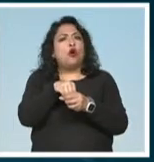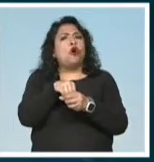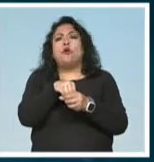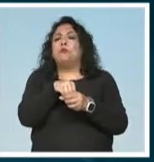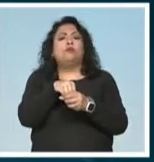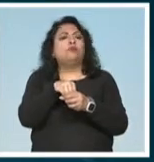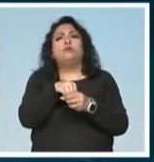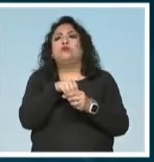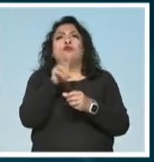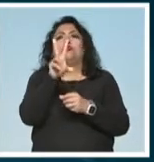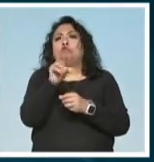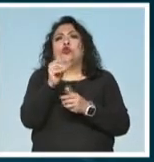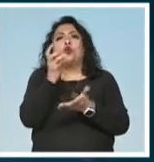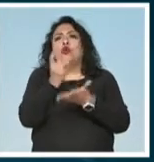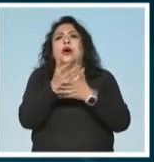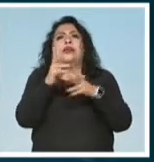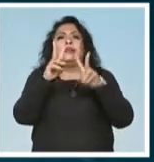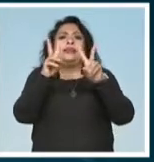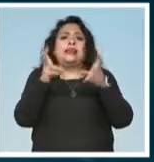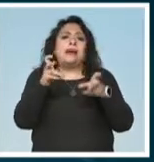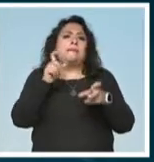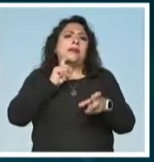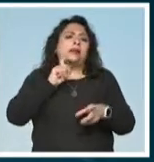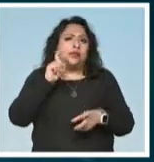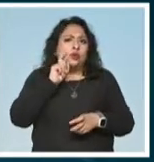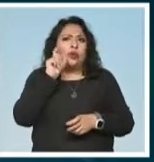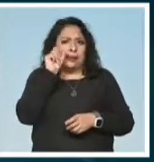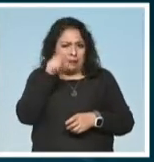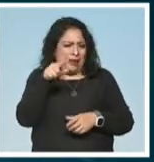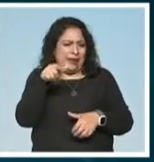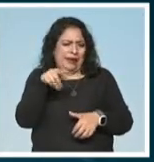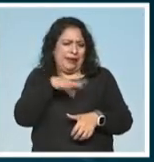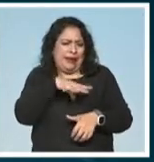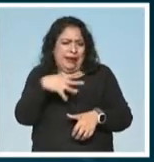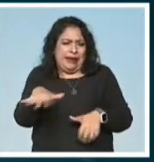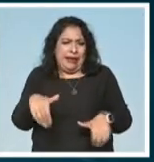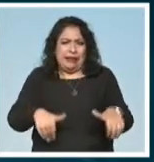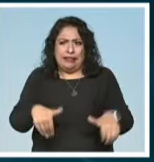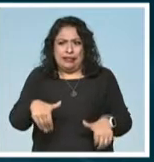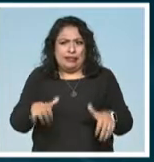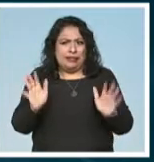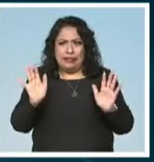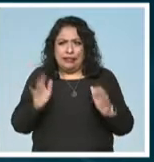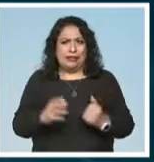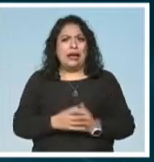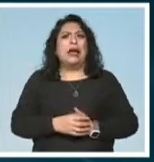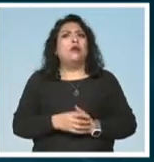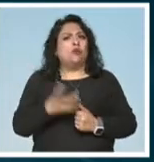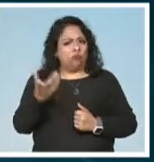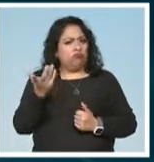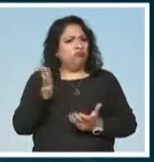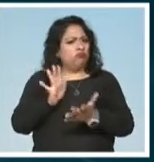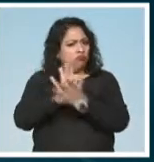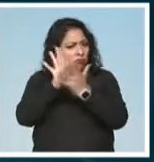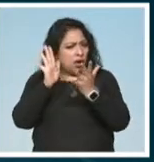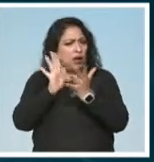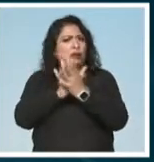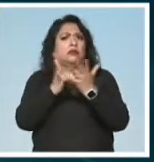no solo en el tema sexual, sino el teatro en general, está inmiscuido